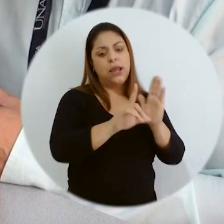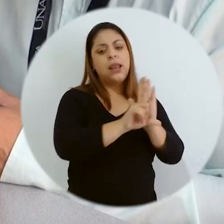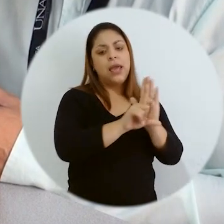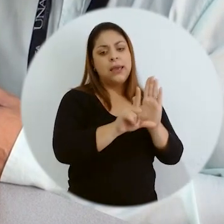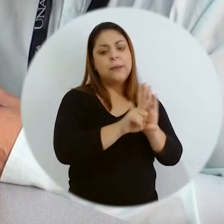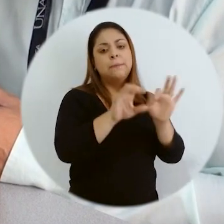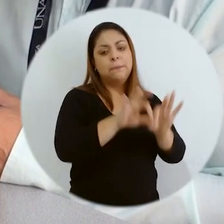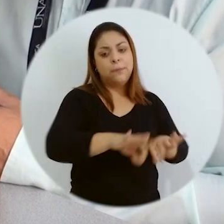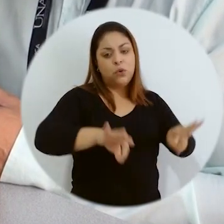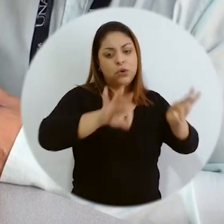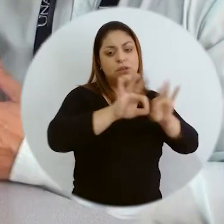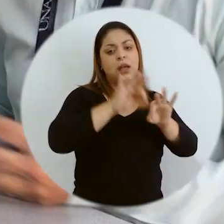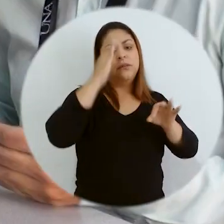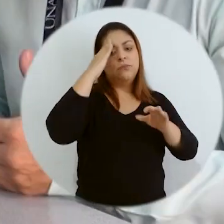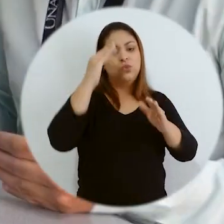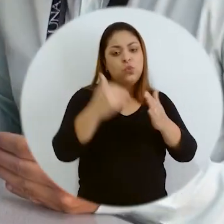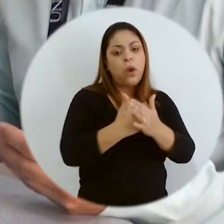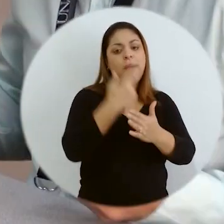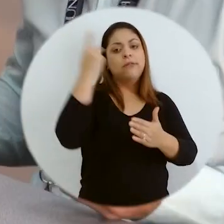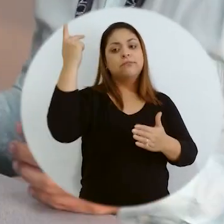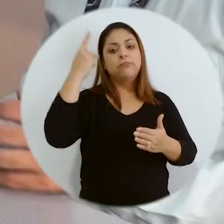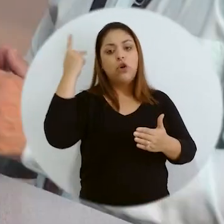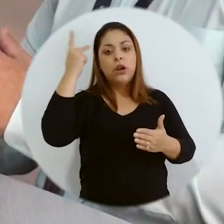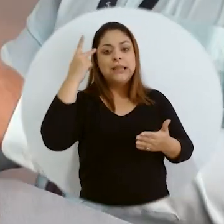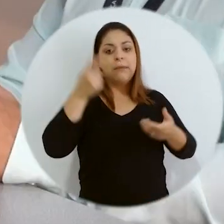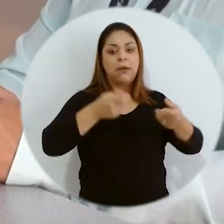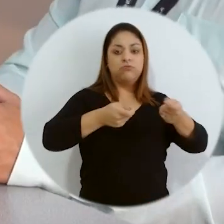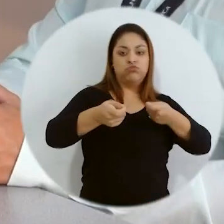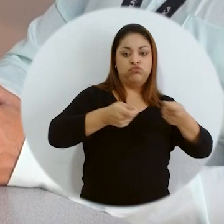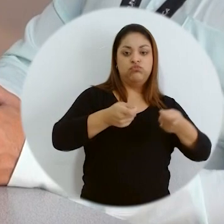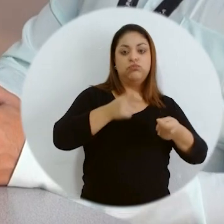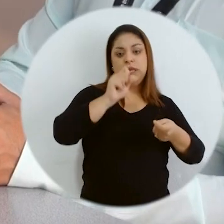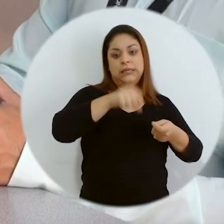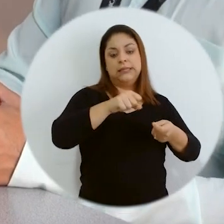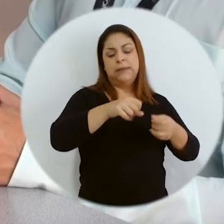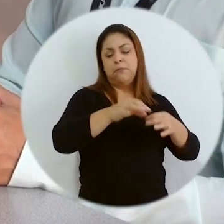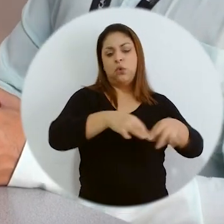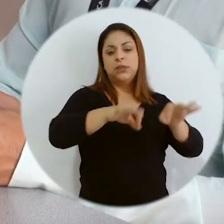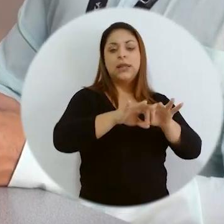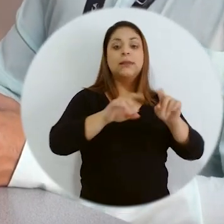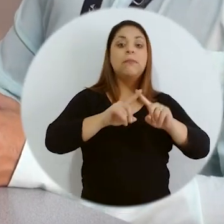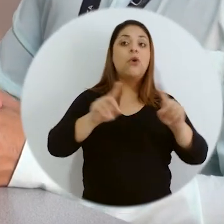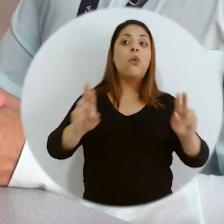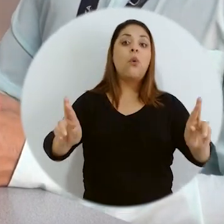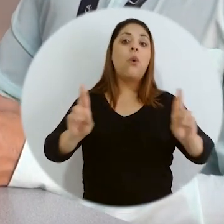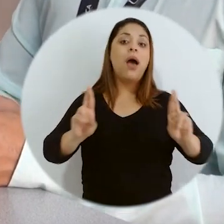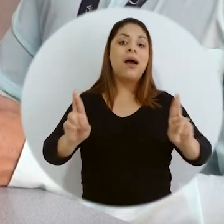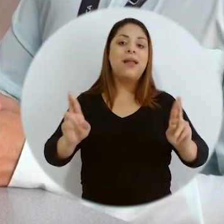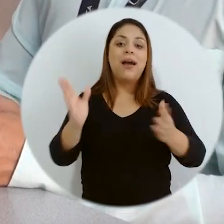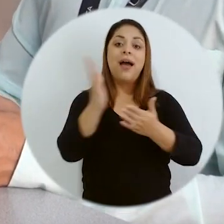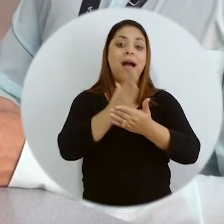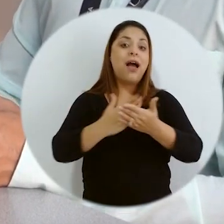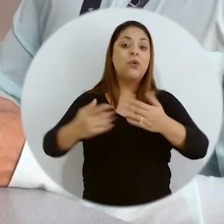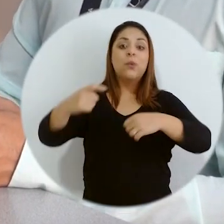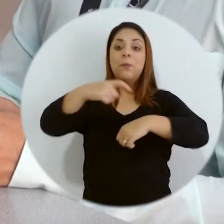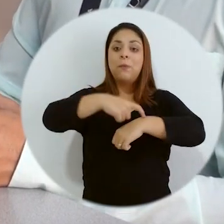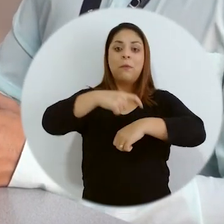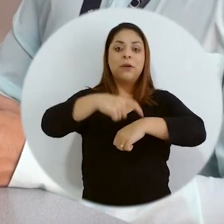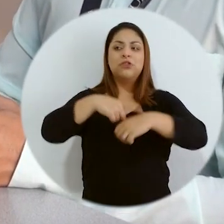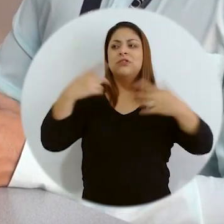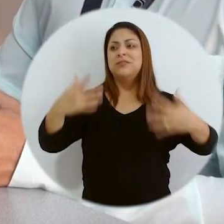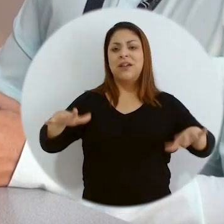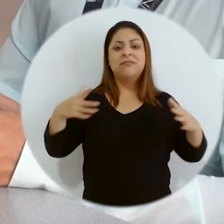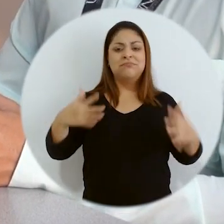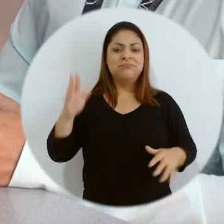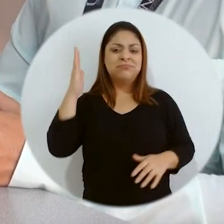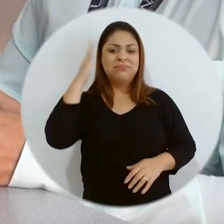muy importantes porque a partir de todas Dar esas la base. políticas y normas, Sí. pues se regula el accionar de cada institución, pero sí lo ideal sería que en